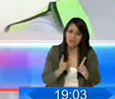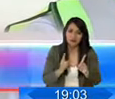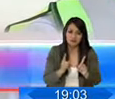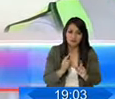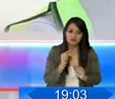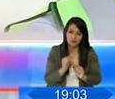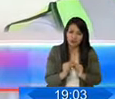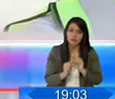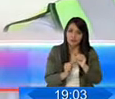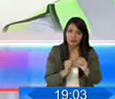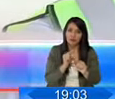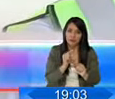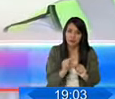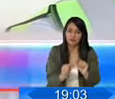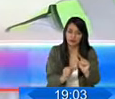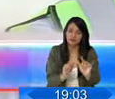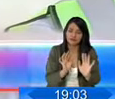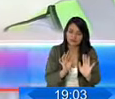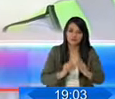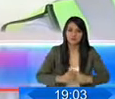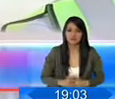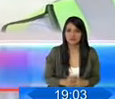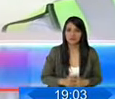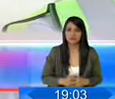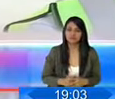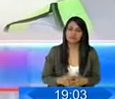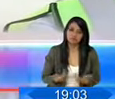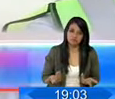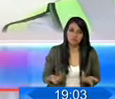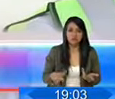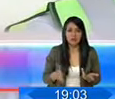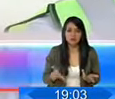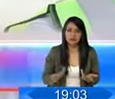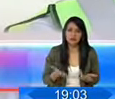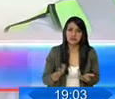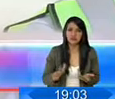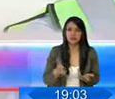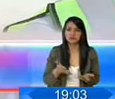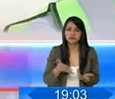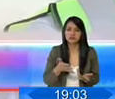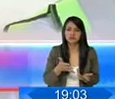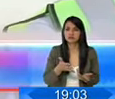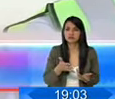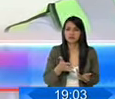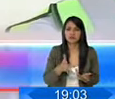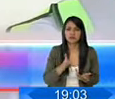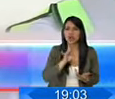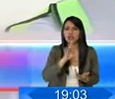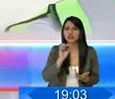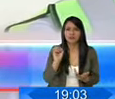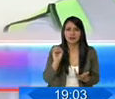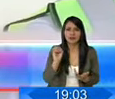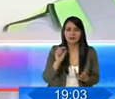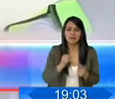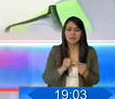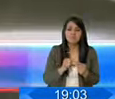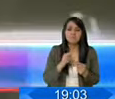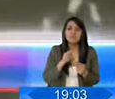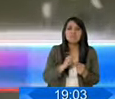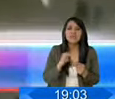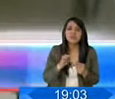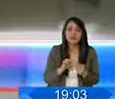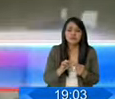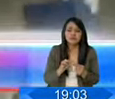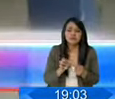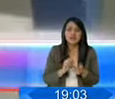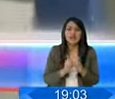realmente la apreciación humana es mínima. Nos desplazamos aproximadamente a unos 80 milímetros por minuto.